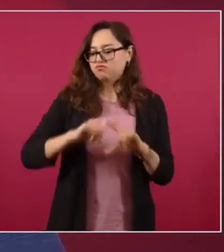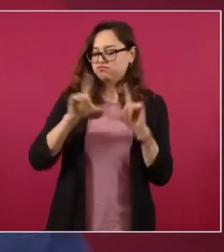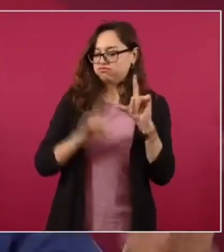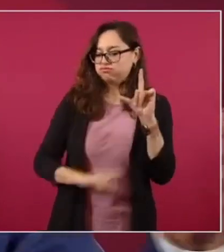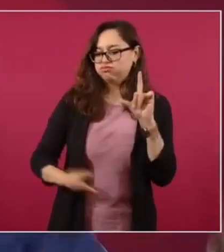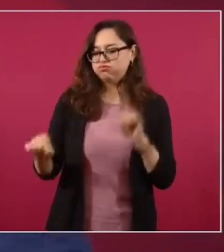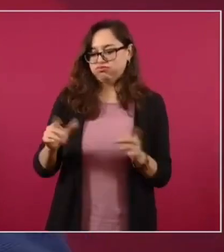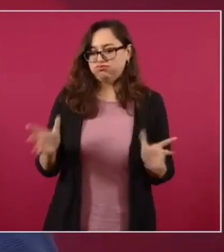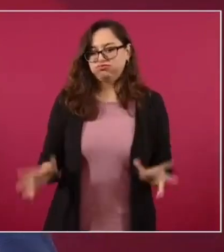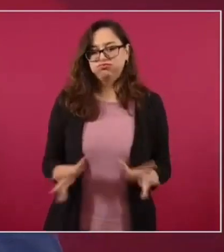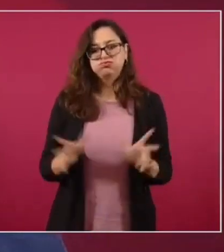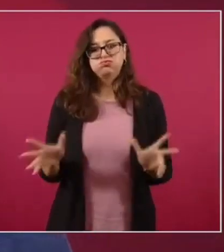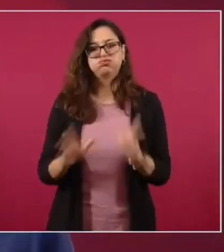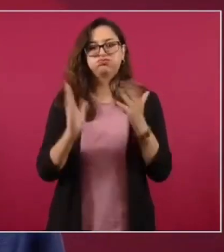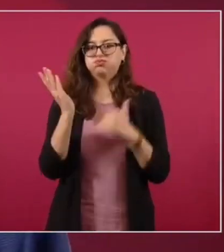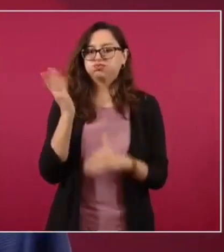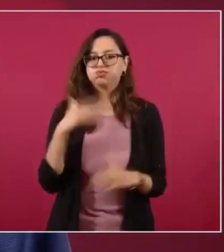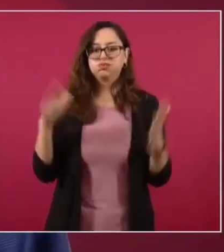Y resulta